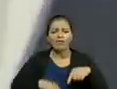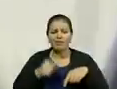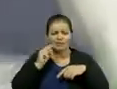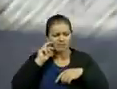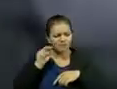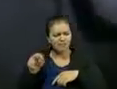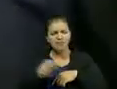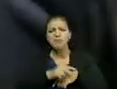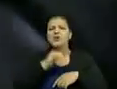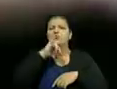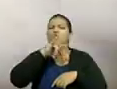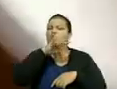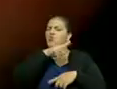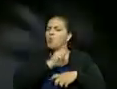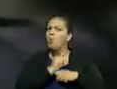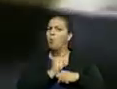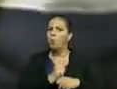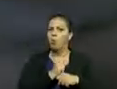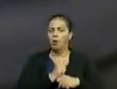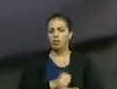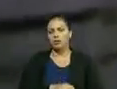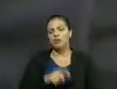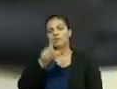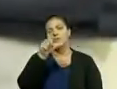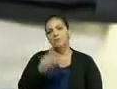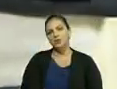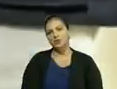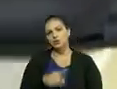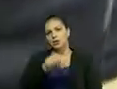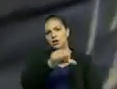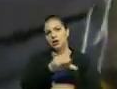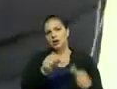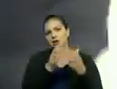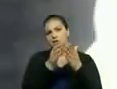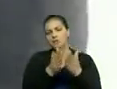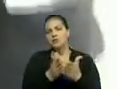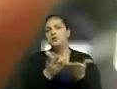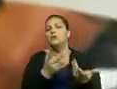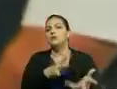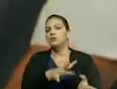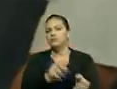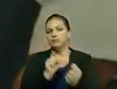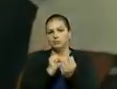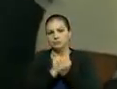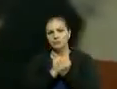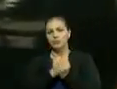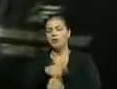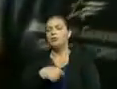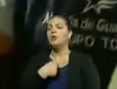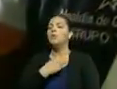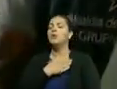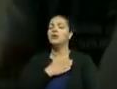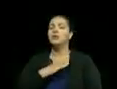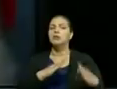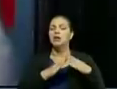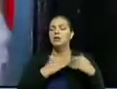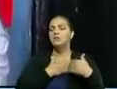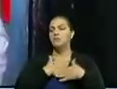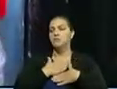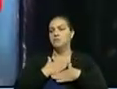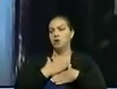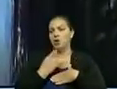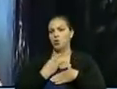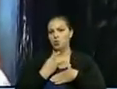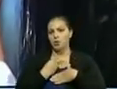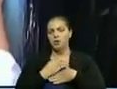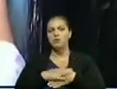dos personas, el administrador del establecimiento y que se hacía llamar como dueño, presunto dueño, y asimismo